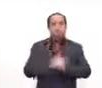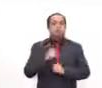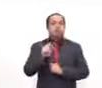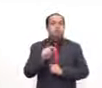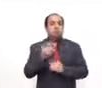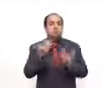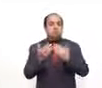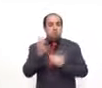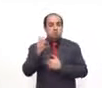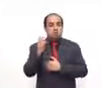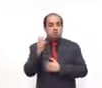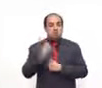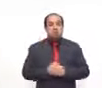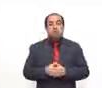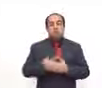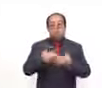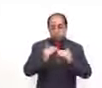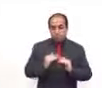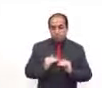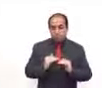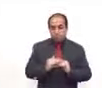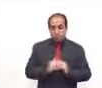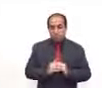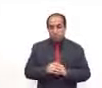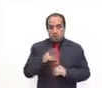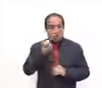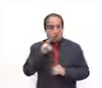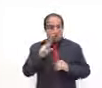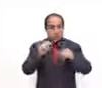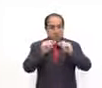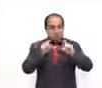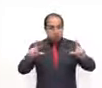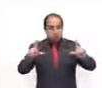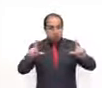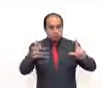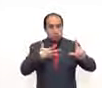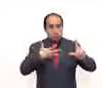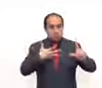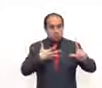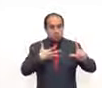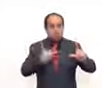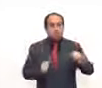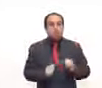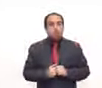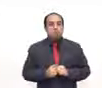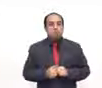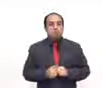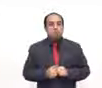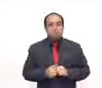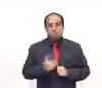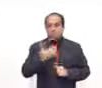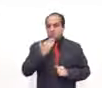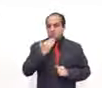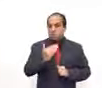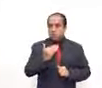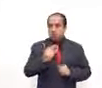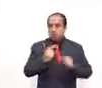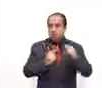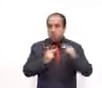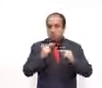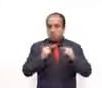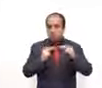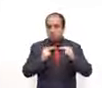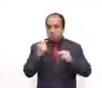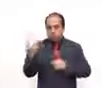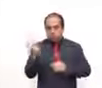dan la siguiente, por favor, pueden ver aquí en el Zoom que vamos bastante en el promedio de los dos escenarios, es decir, ni en